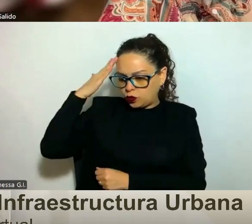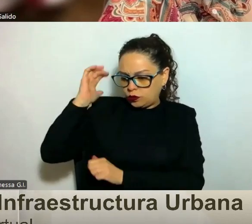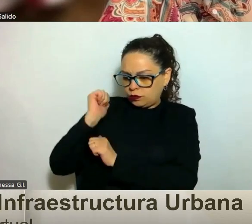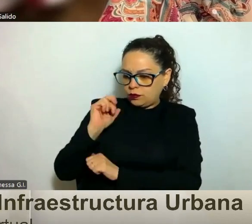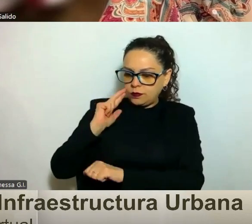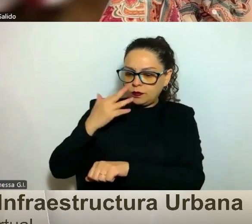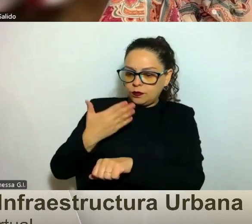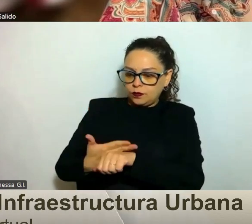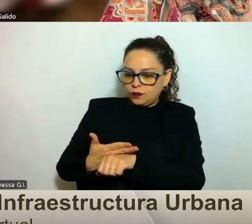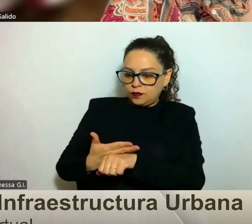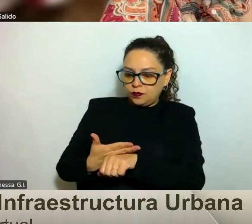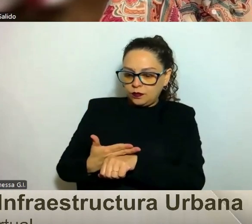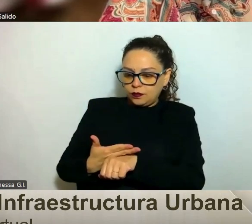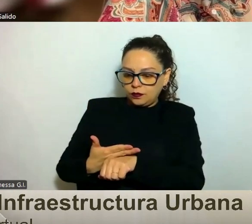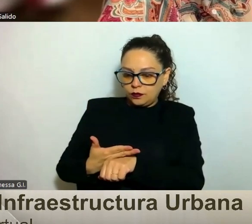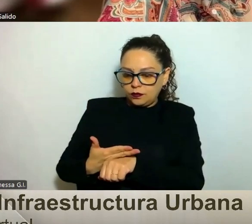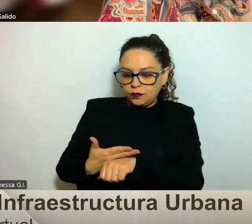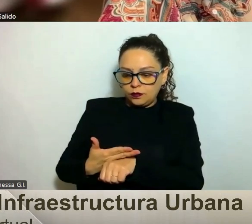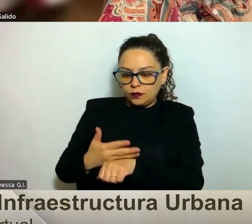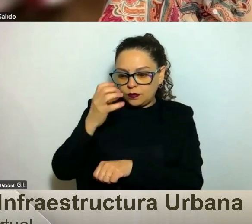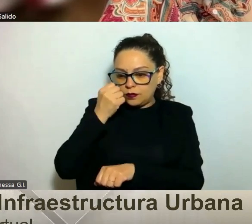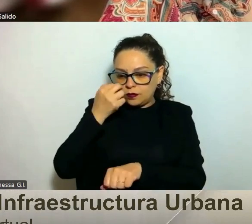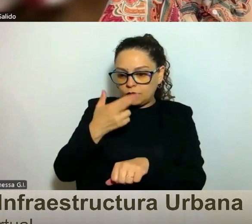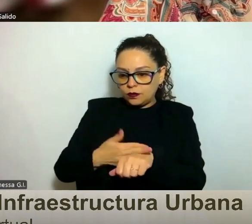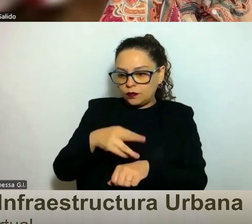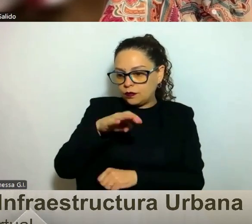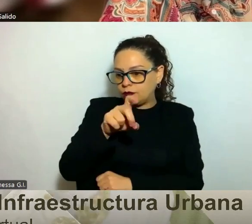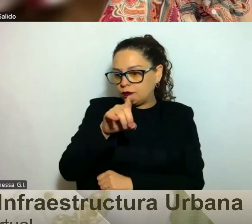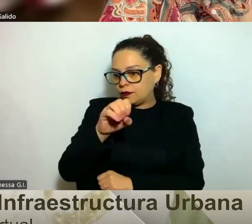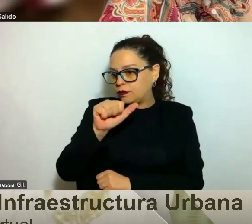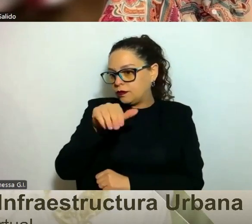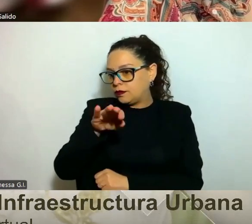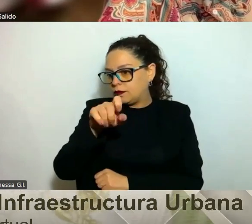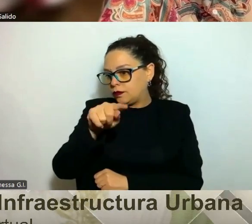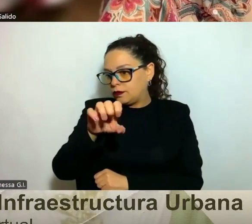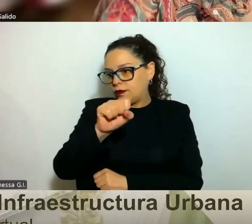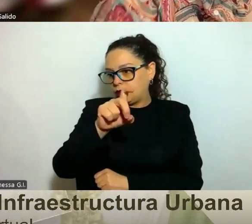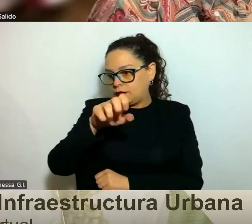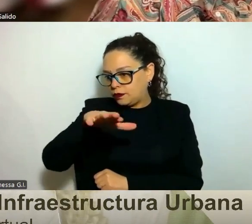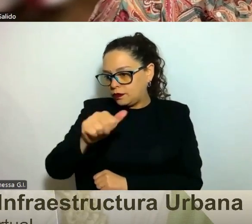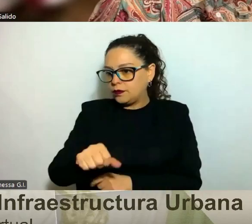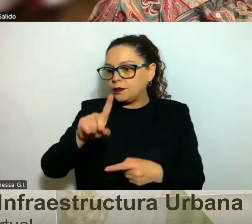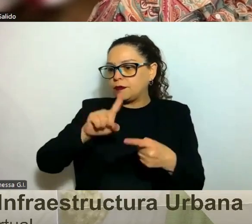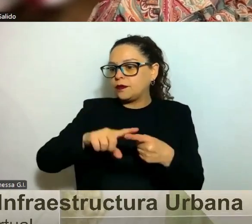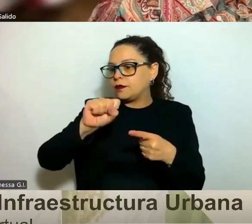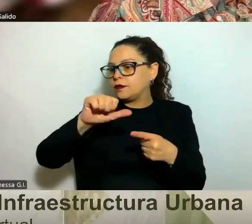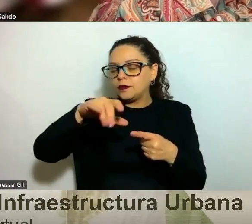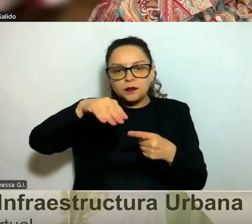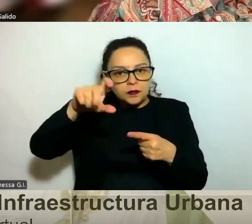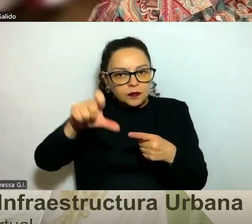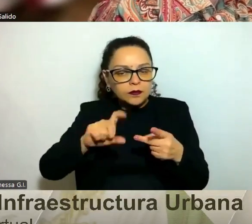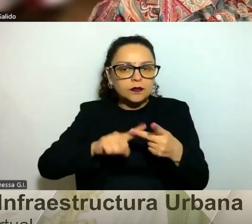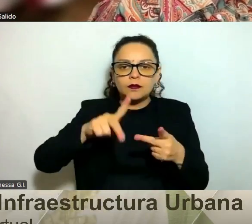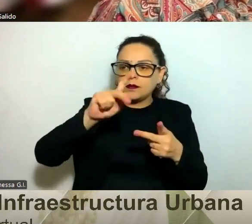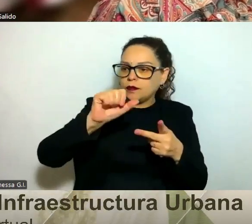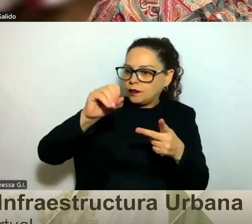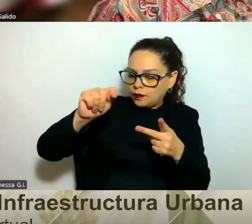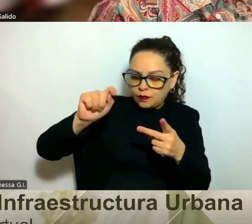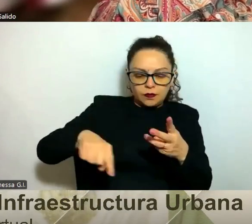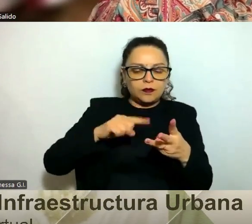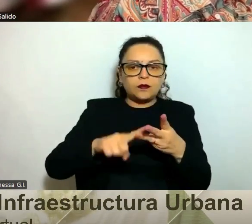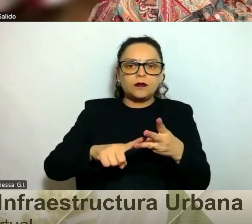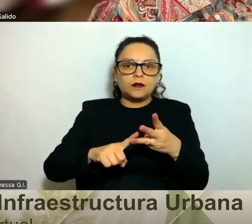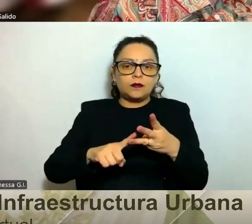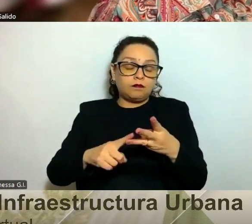Medio Ambiente sobre el sistema de aguas es clara sobre la viabilidad junto con la PAOT. El documento que presenta el sistema de aguas